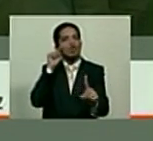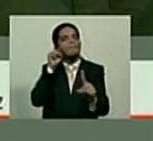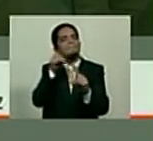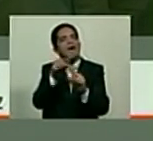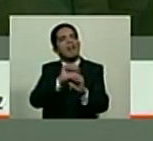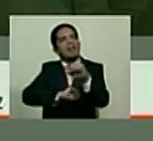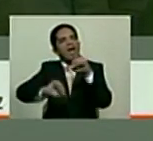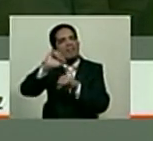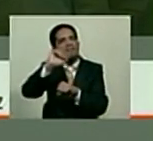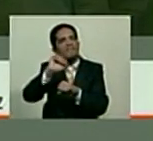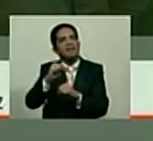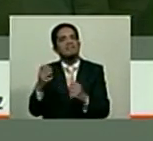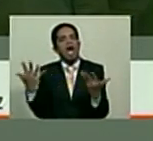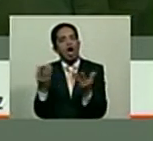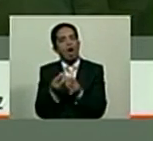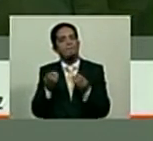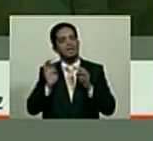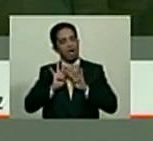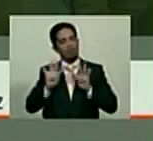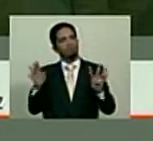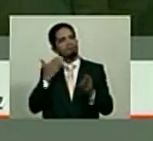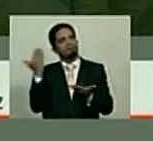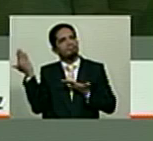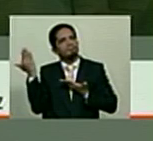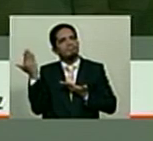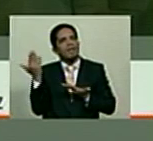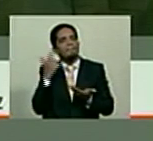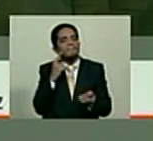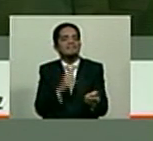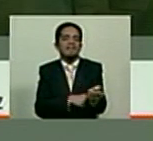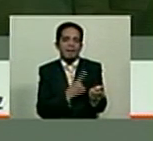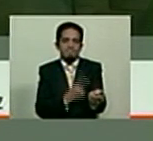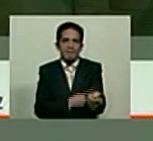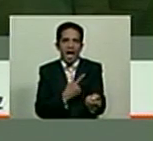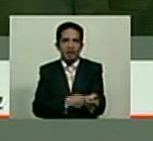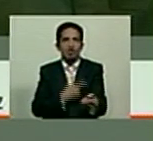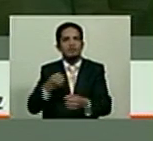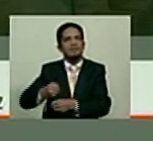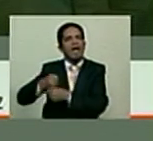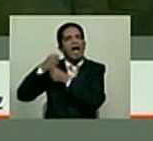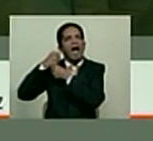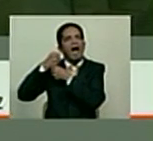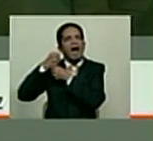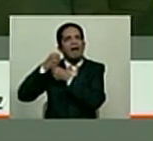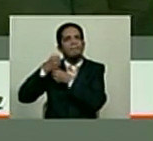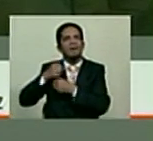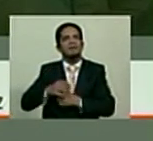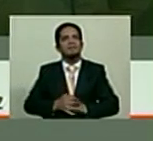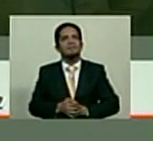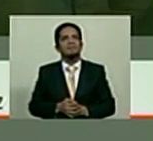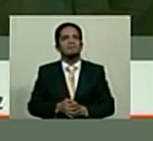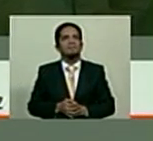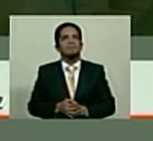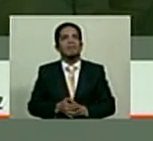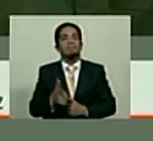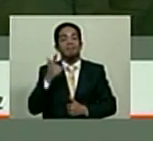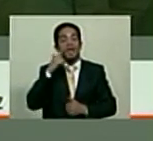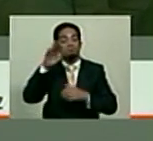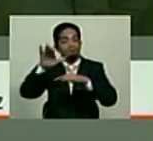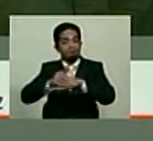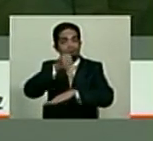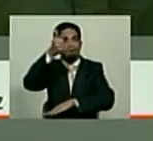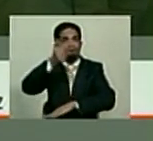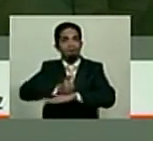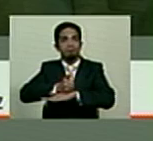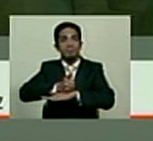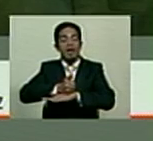acompañado de todos mis hermanos de armas, integrantes del Estado Mayor Superior de la